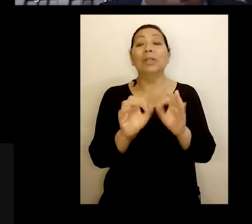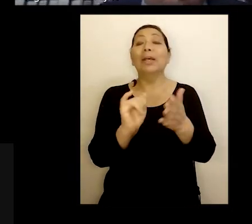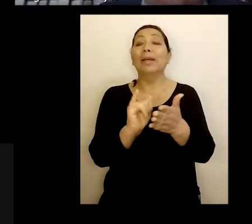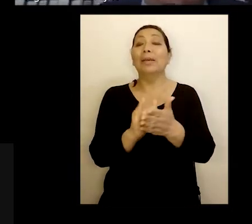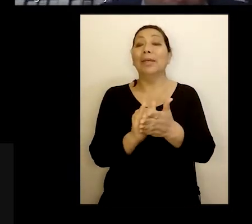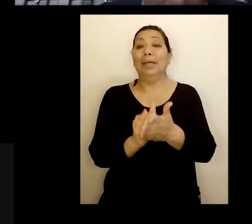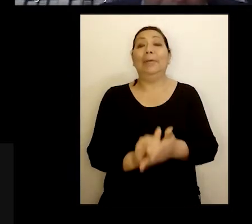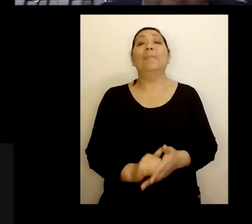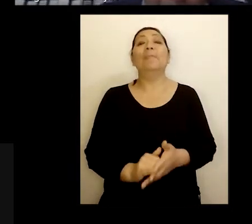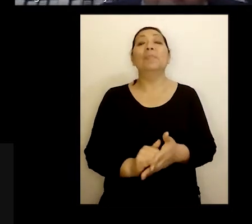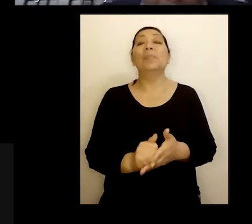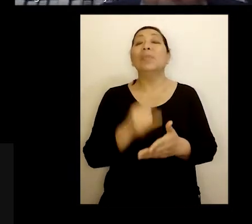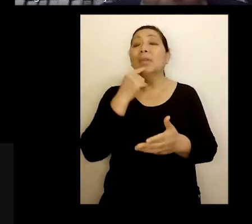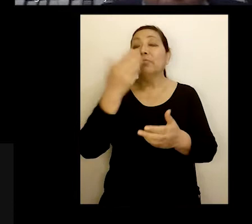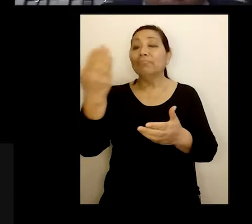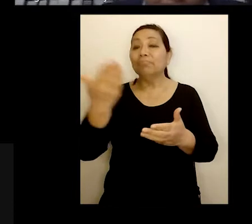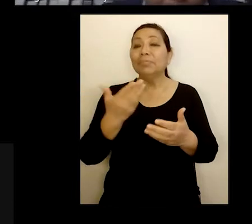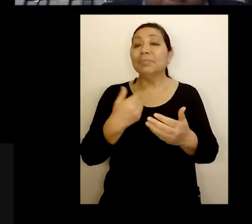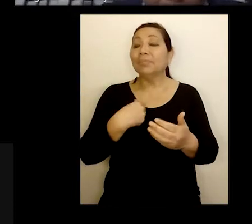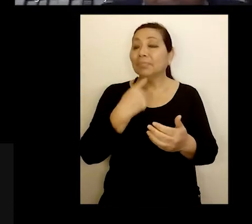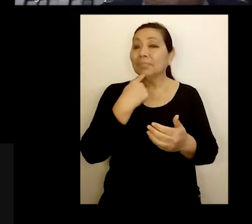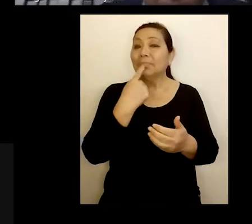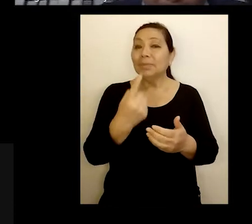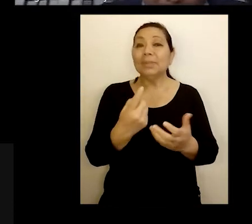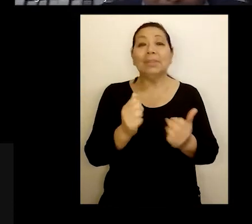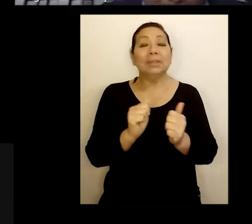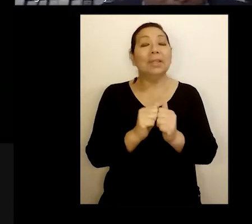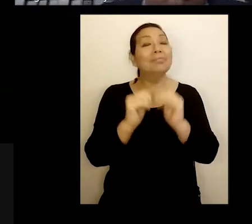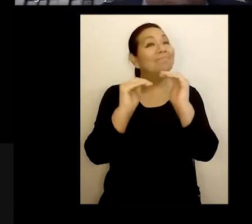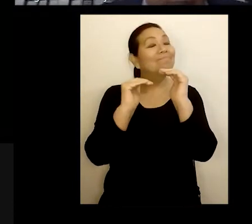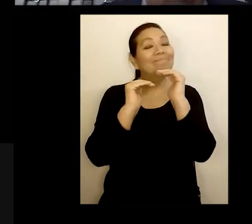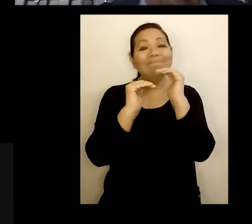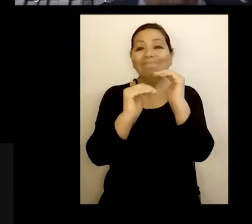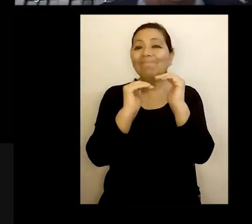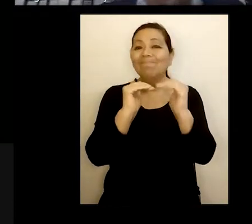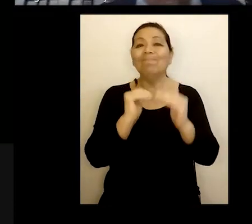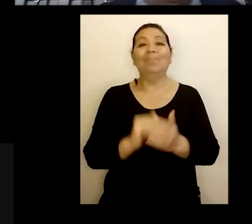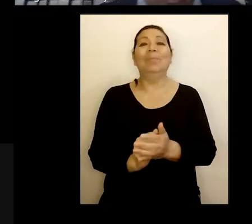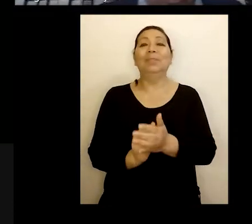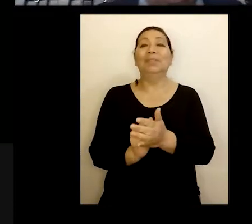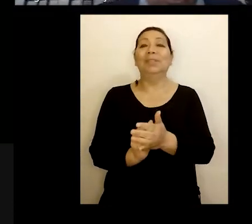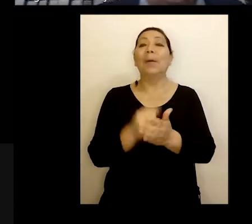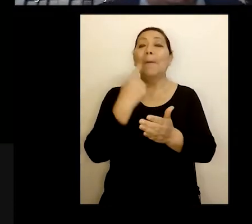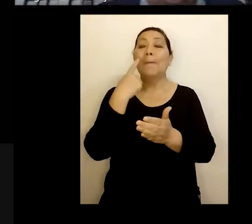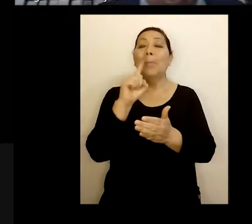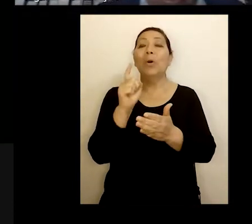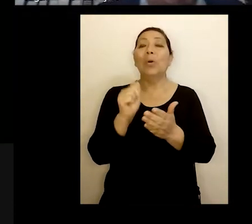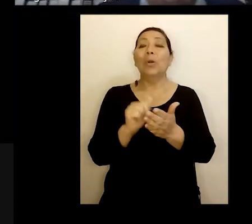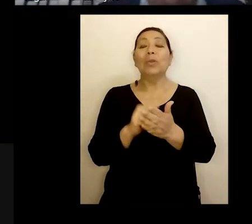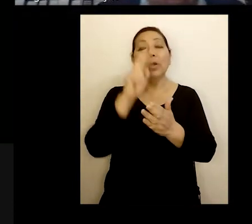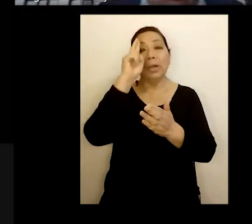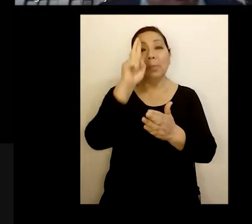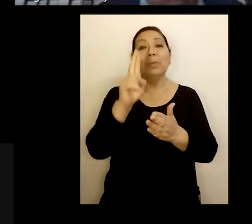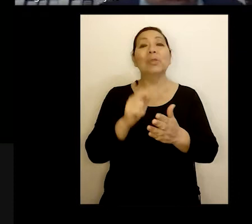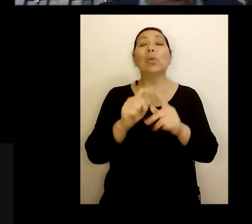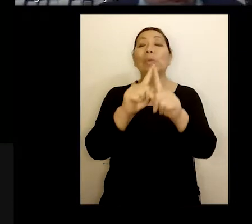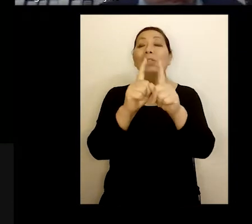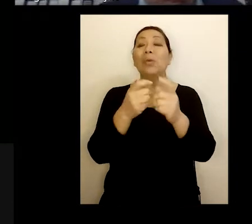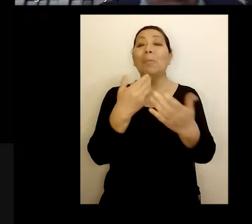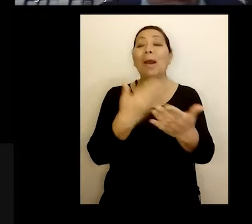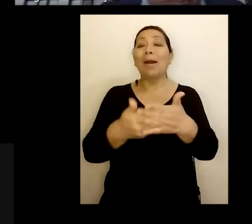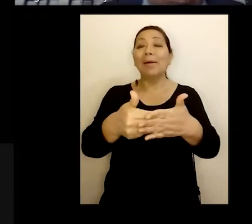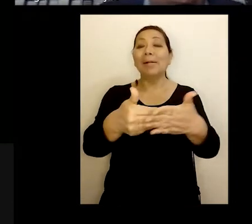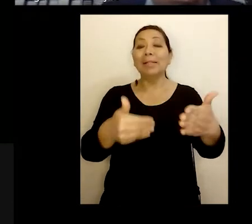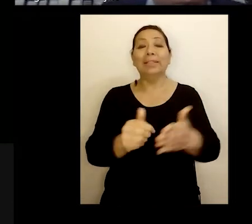puesto que la sentencia y el auto referido delimita el asunto litigioso respecto a la cuestión